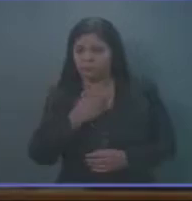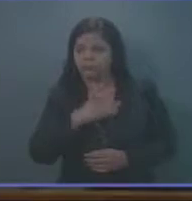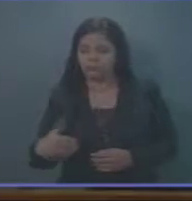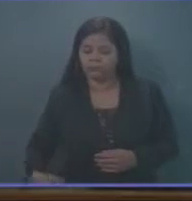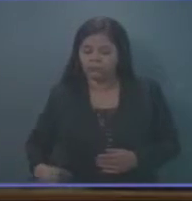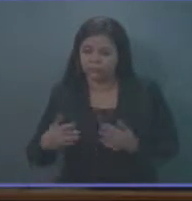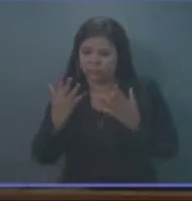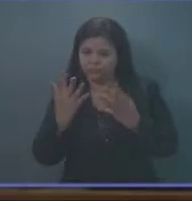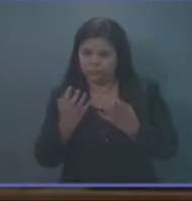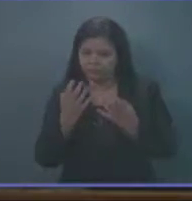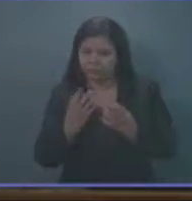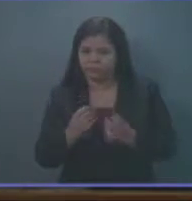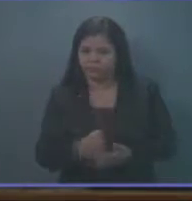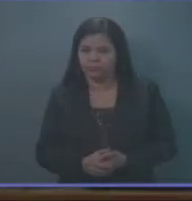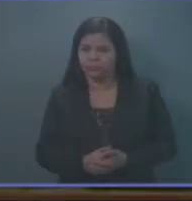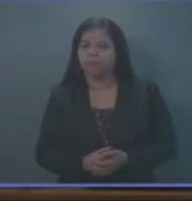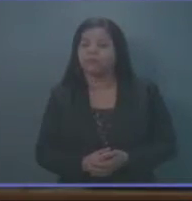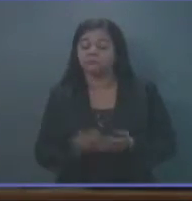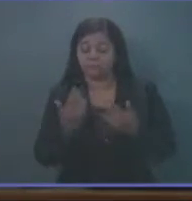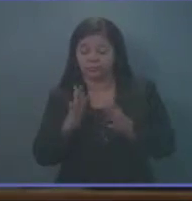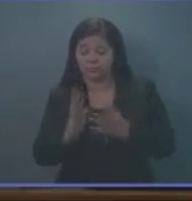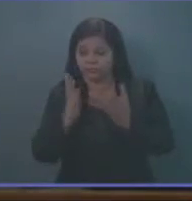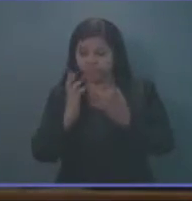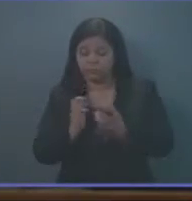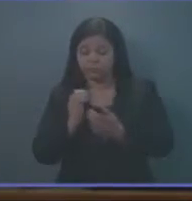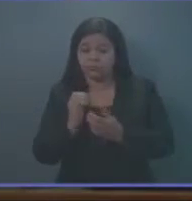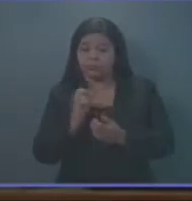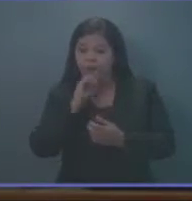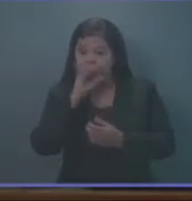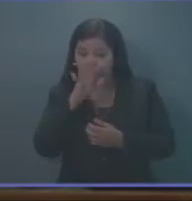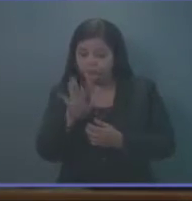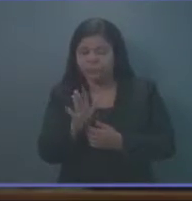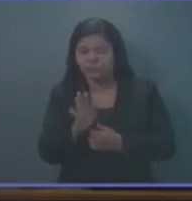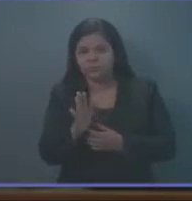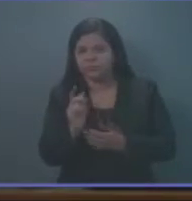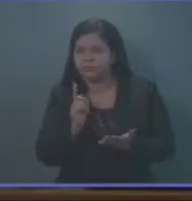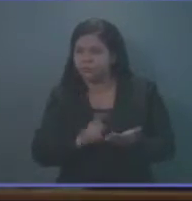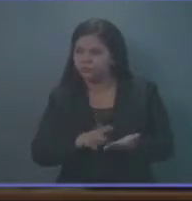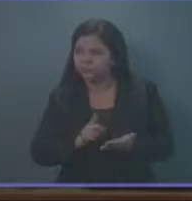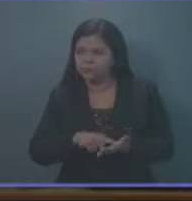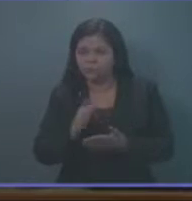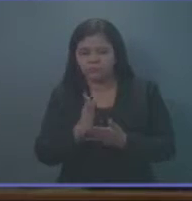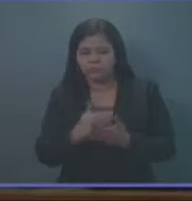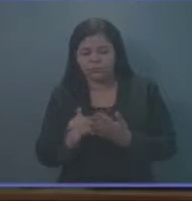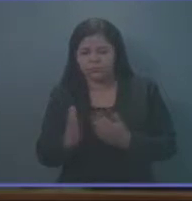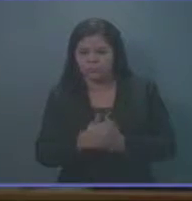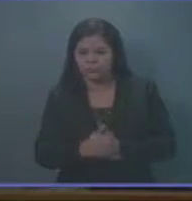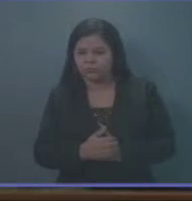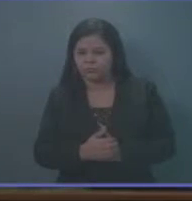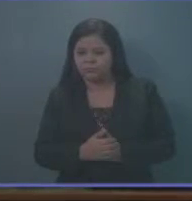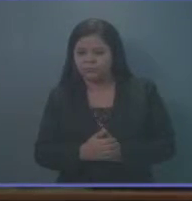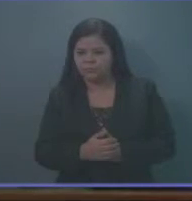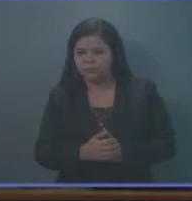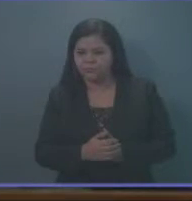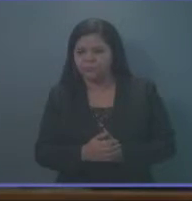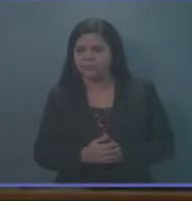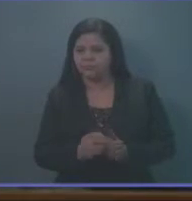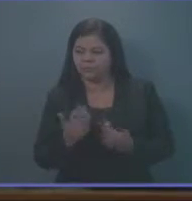quiero decirle que esto es algo. Esto es algo de lo que se ha